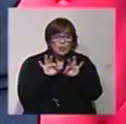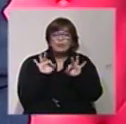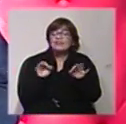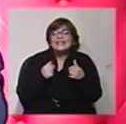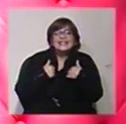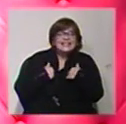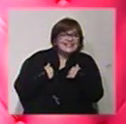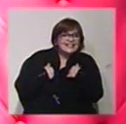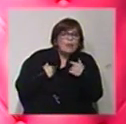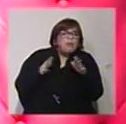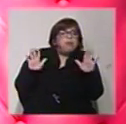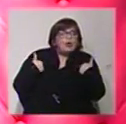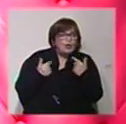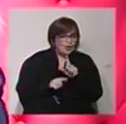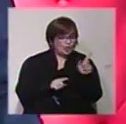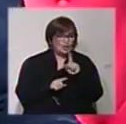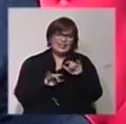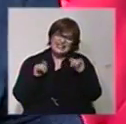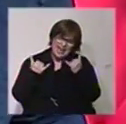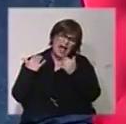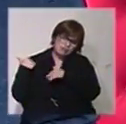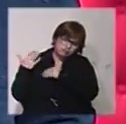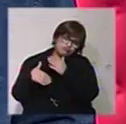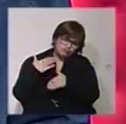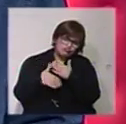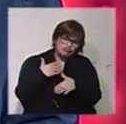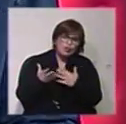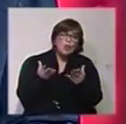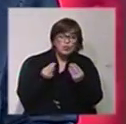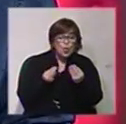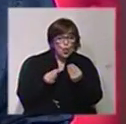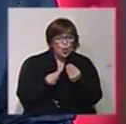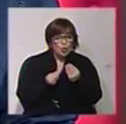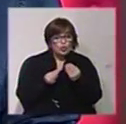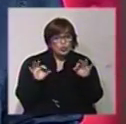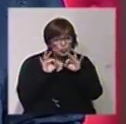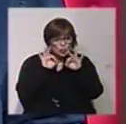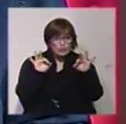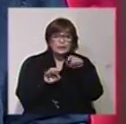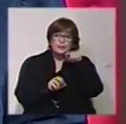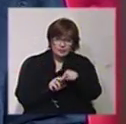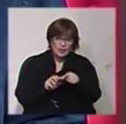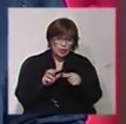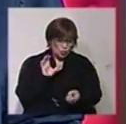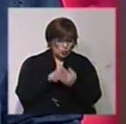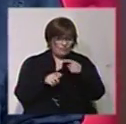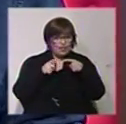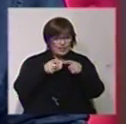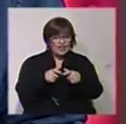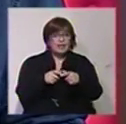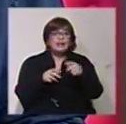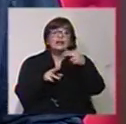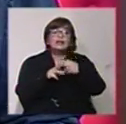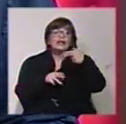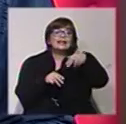nuestro, no es autóctono, pero hace ya décadas que tiene tremendos exponentes. Y Juan tiene disco nuevo, se llama Naumai, y